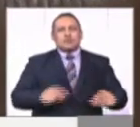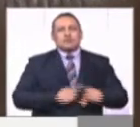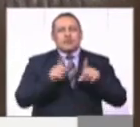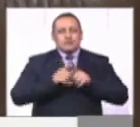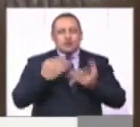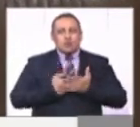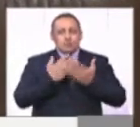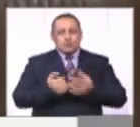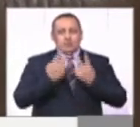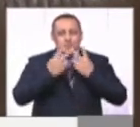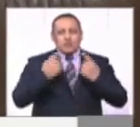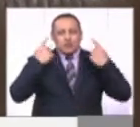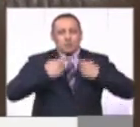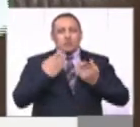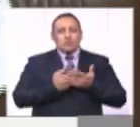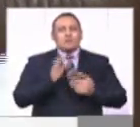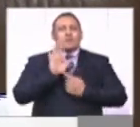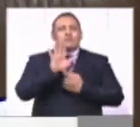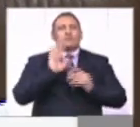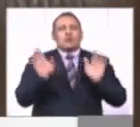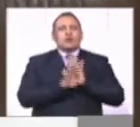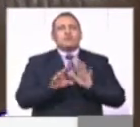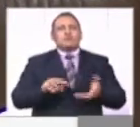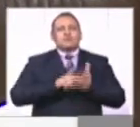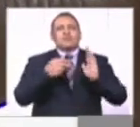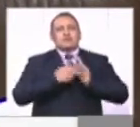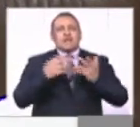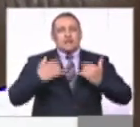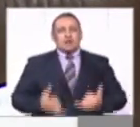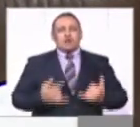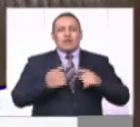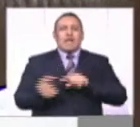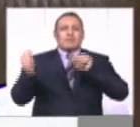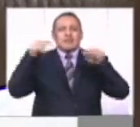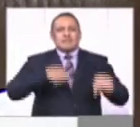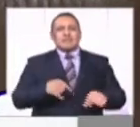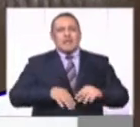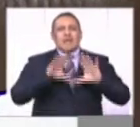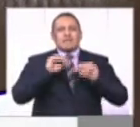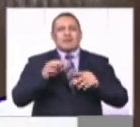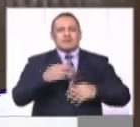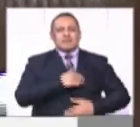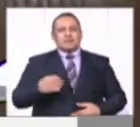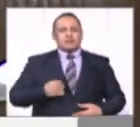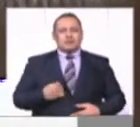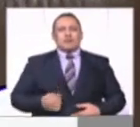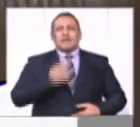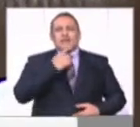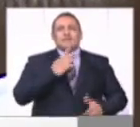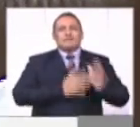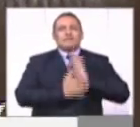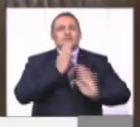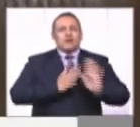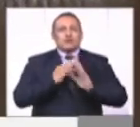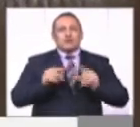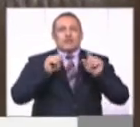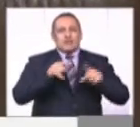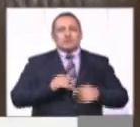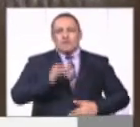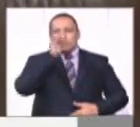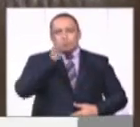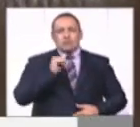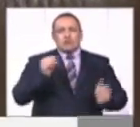con pruebas con sustentos con fundamentos estamos demostrando de lo que hoy ha venido a decirnos aquí el expremier es falso y es una